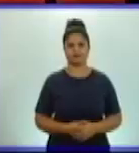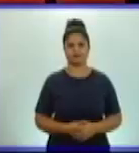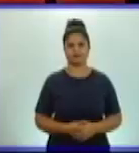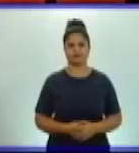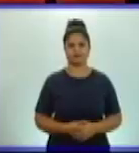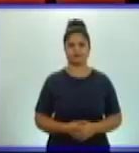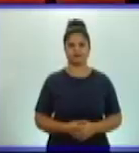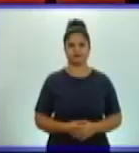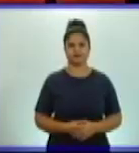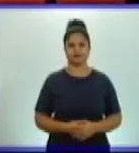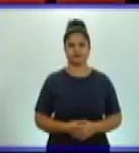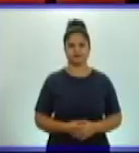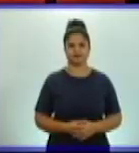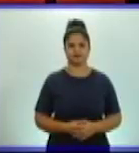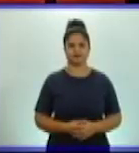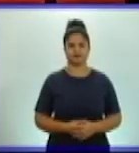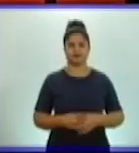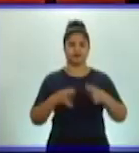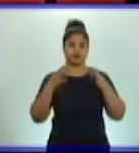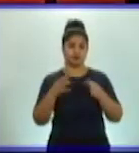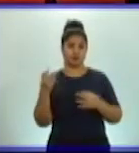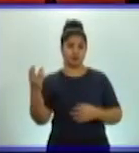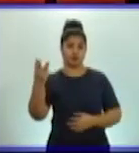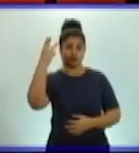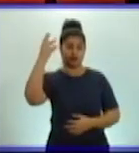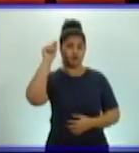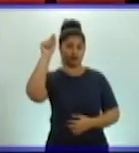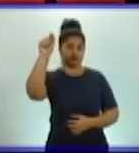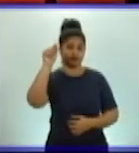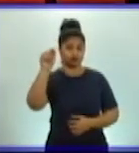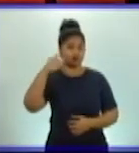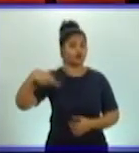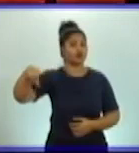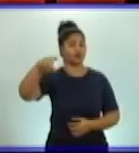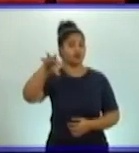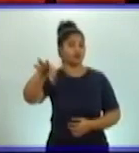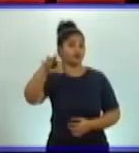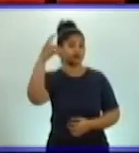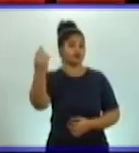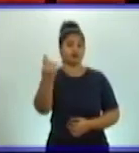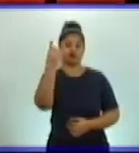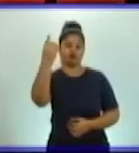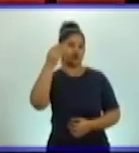Y entonces, con esta frase los dejo, cada cual va a hacer el mejor uso posible de